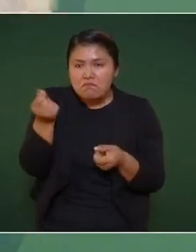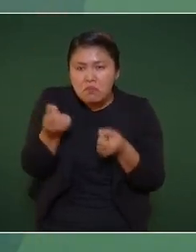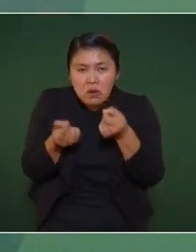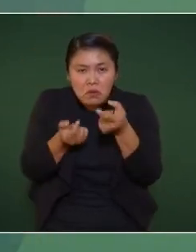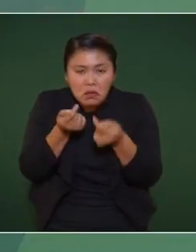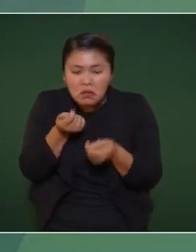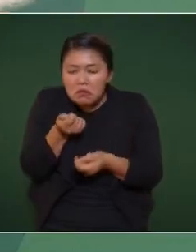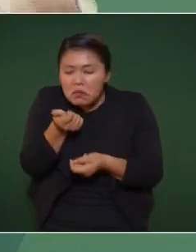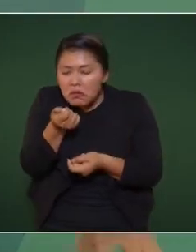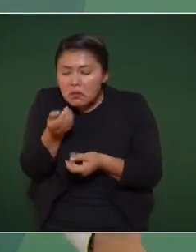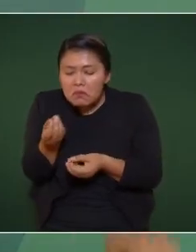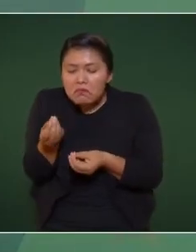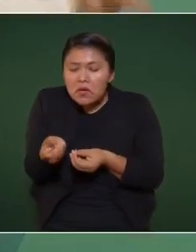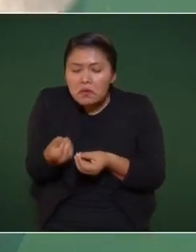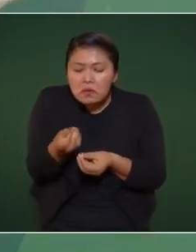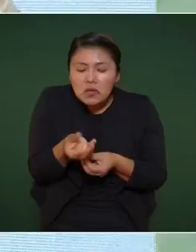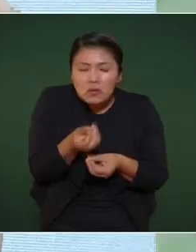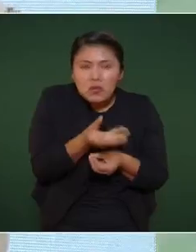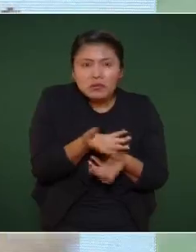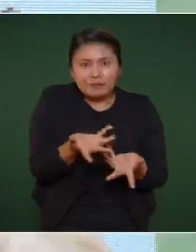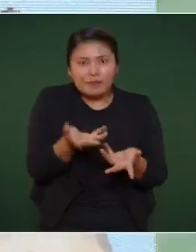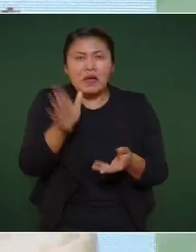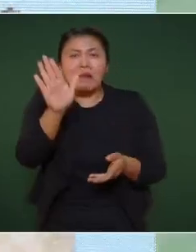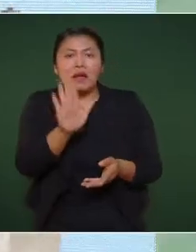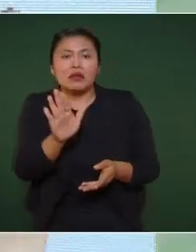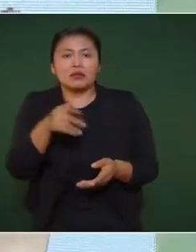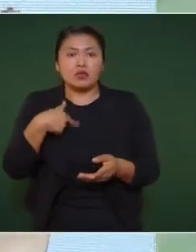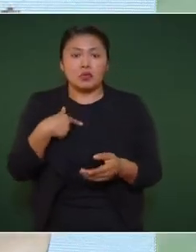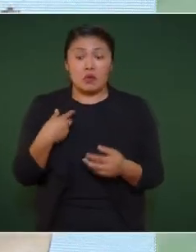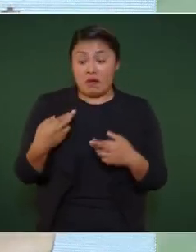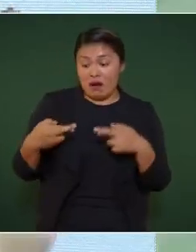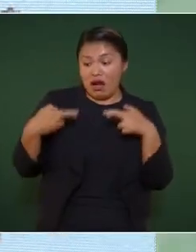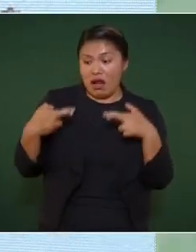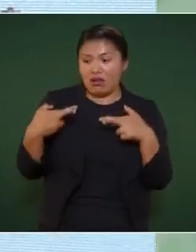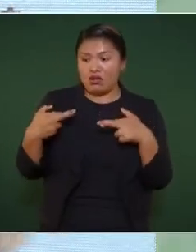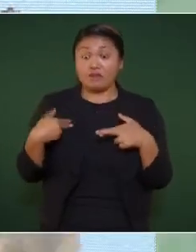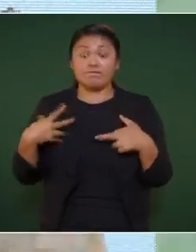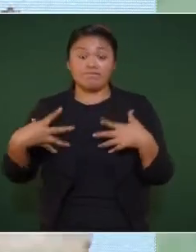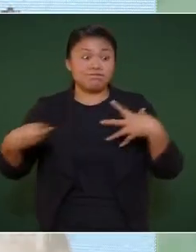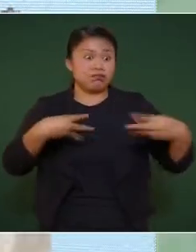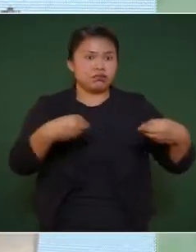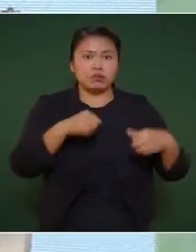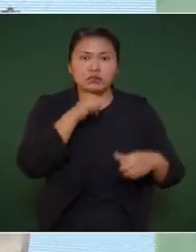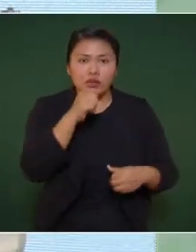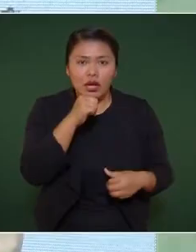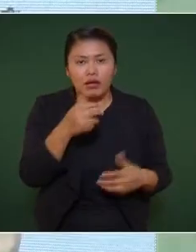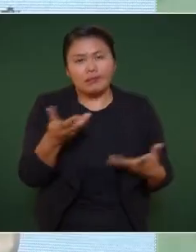como si la riqueza fuese contagiosa, permeable. Eso fue el foa a proa.